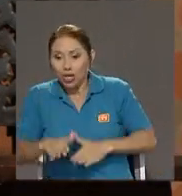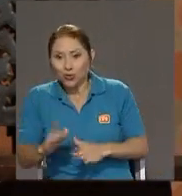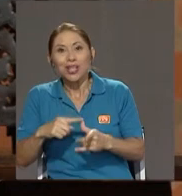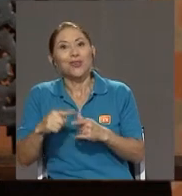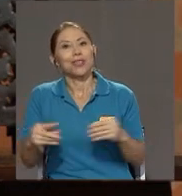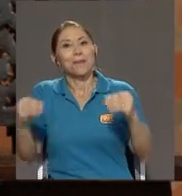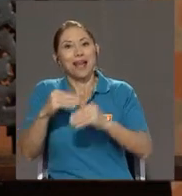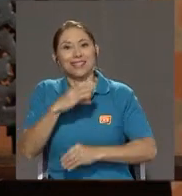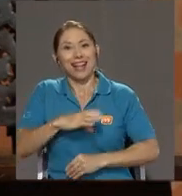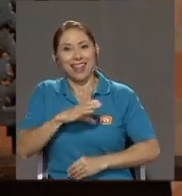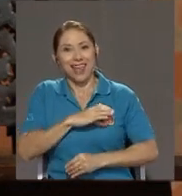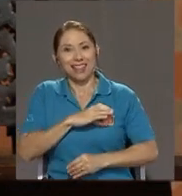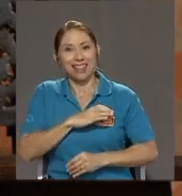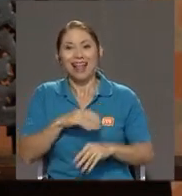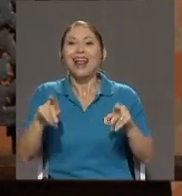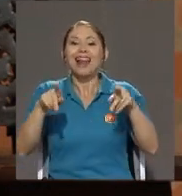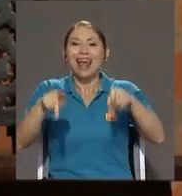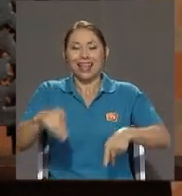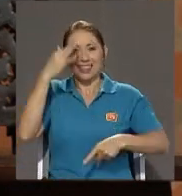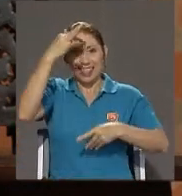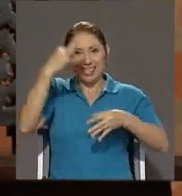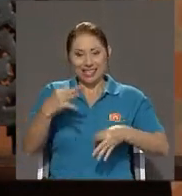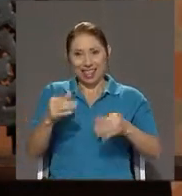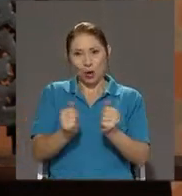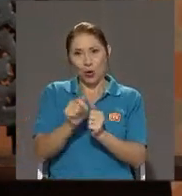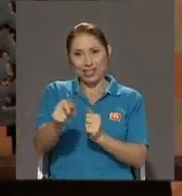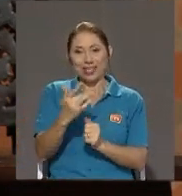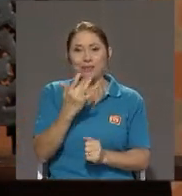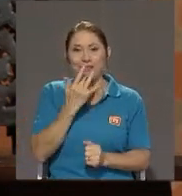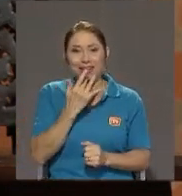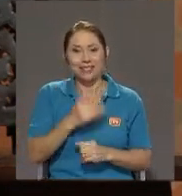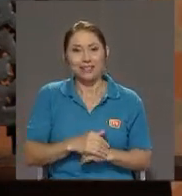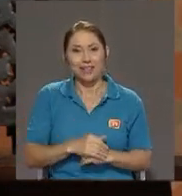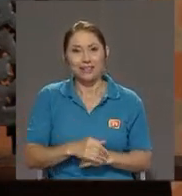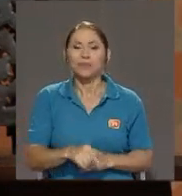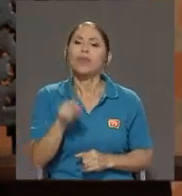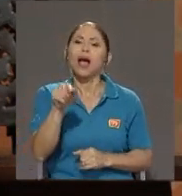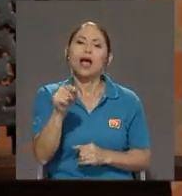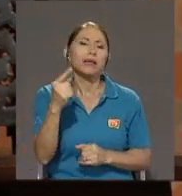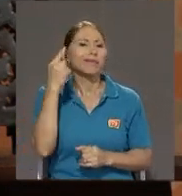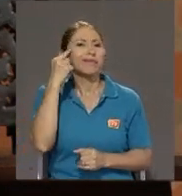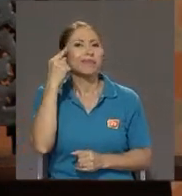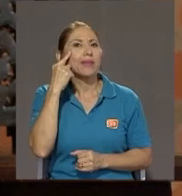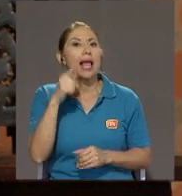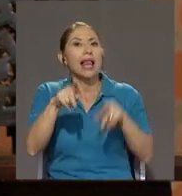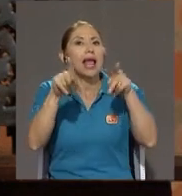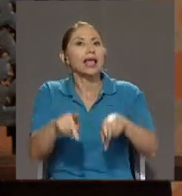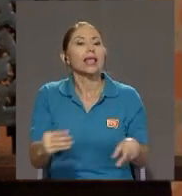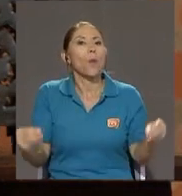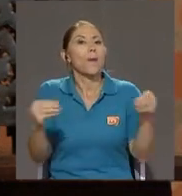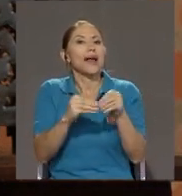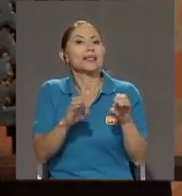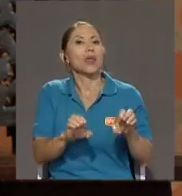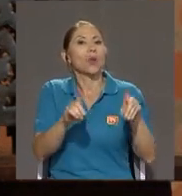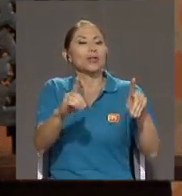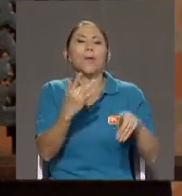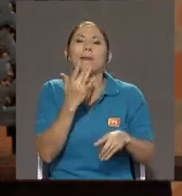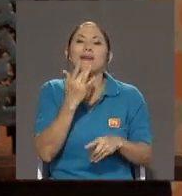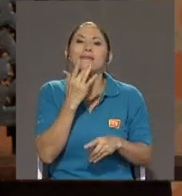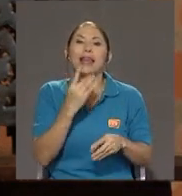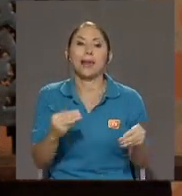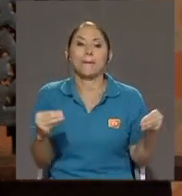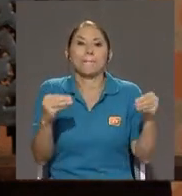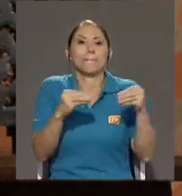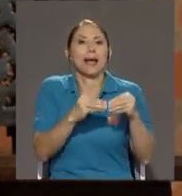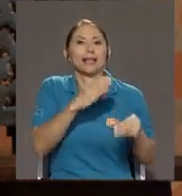a esas preferencias. Ahí lo que esperaríamos es que, por ejemplo, la gente con mayor educación tenga unas preferencias por mayor calidad de